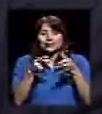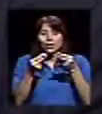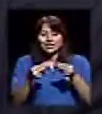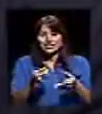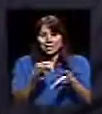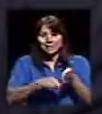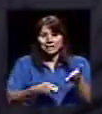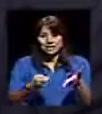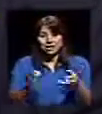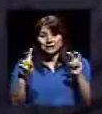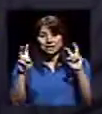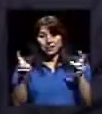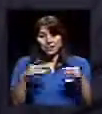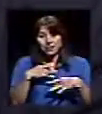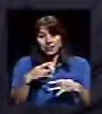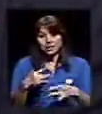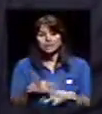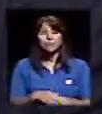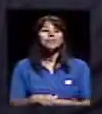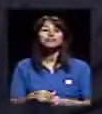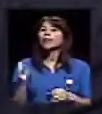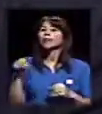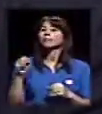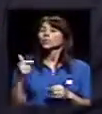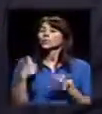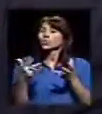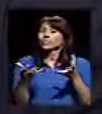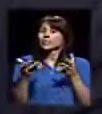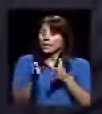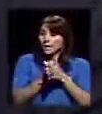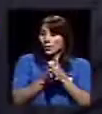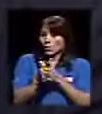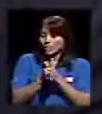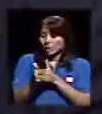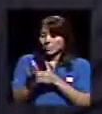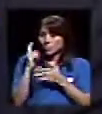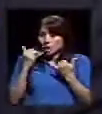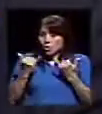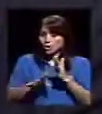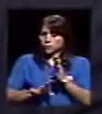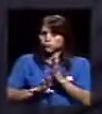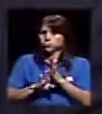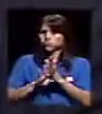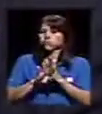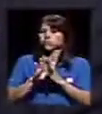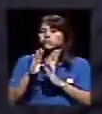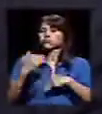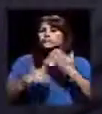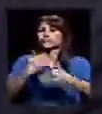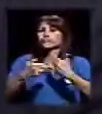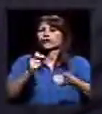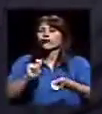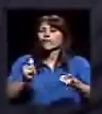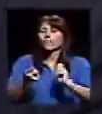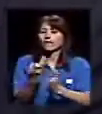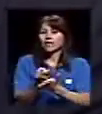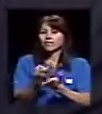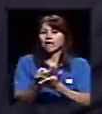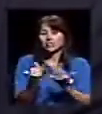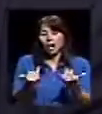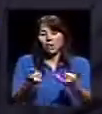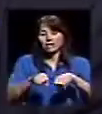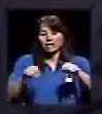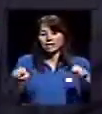Yo quisiera aprovechar porque se ha avanzado muchísimo en un tema de reformas financieras que ha hecho que el sistema sea más